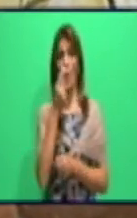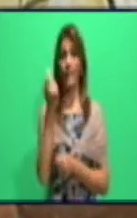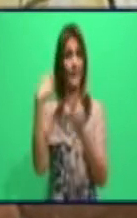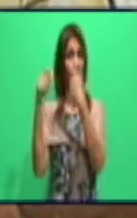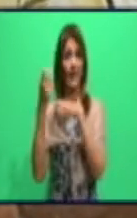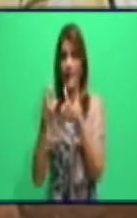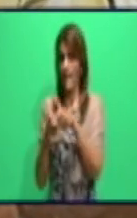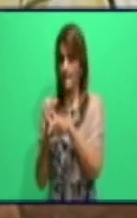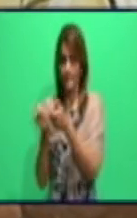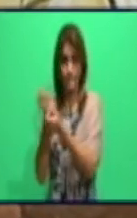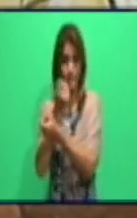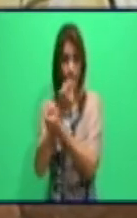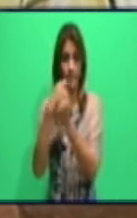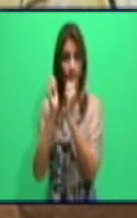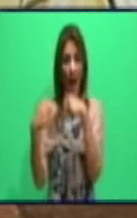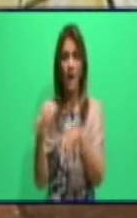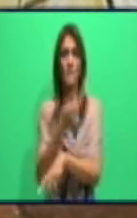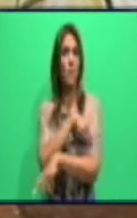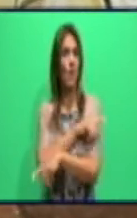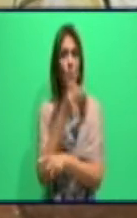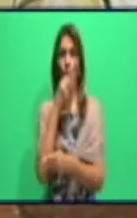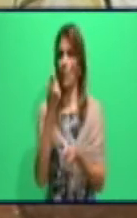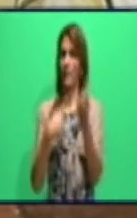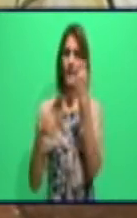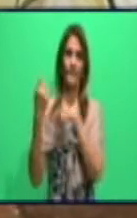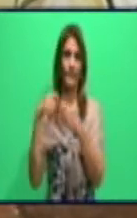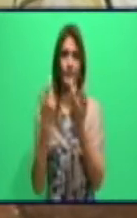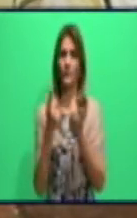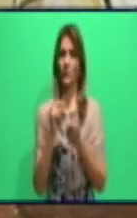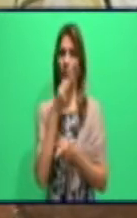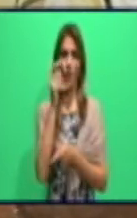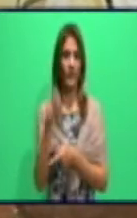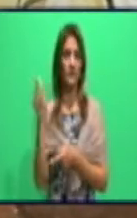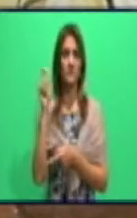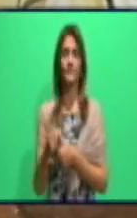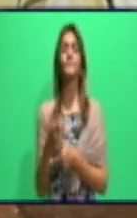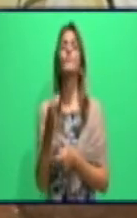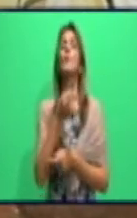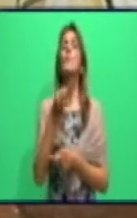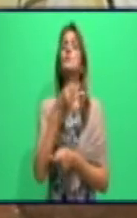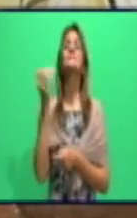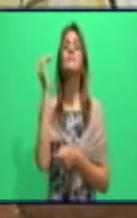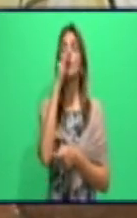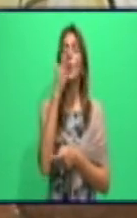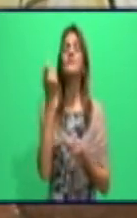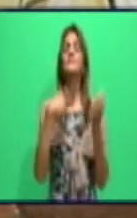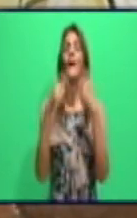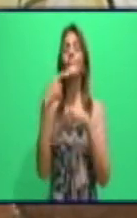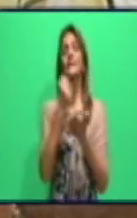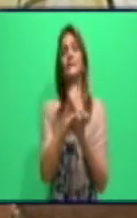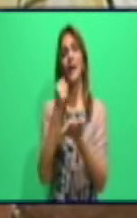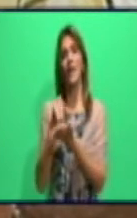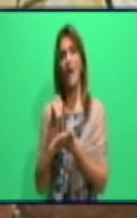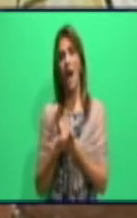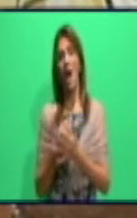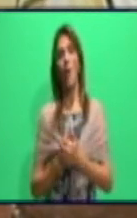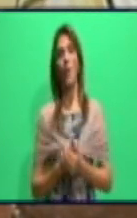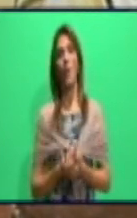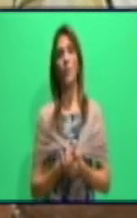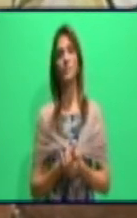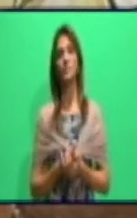dos violaciones en este caso en giza en el sector no tratar la venta de ajo por encima del precio legalmente establecido